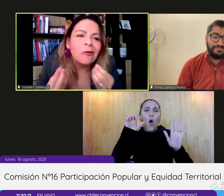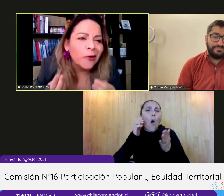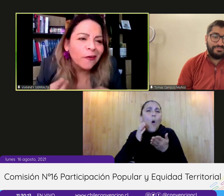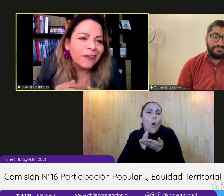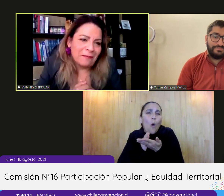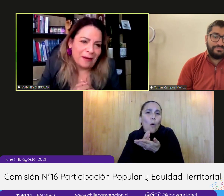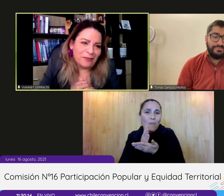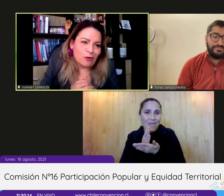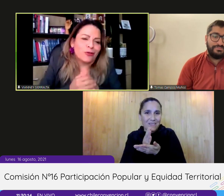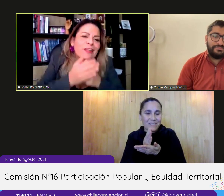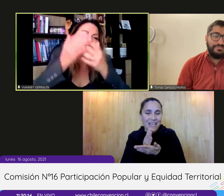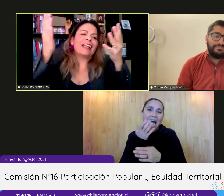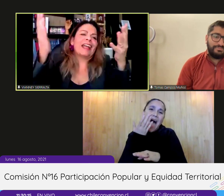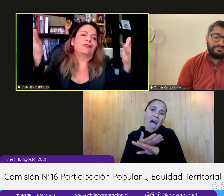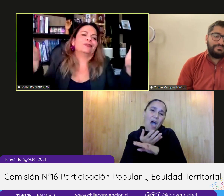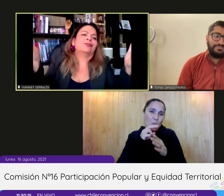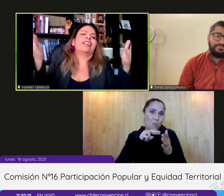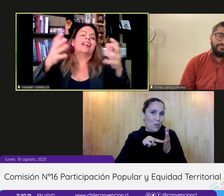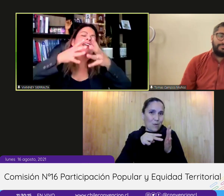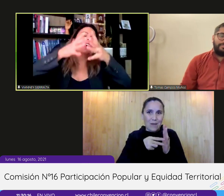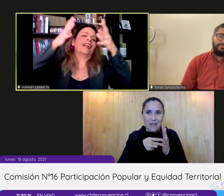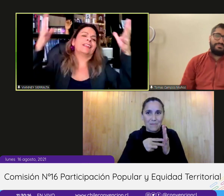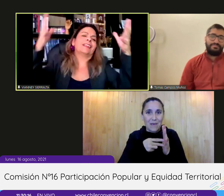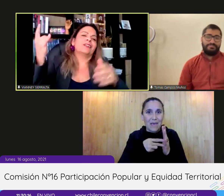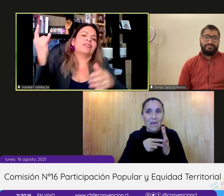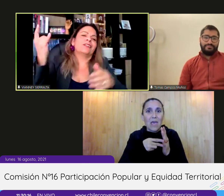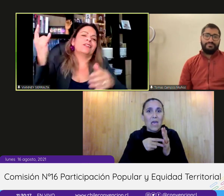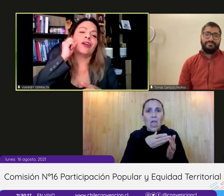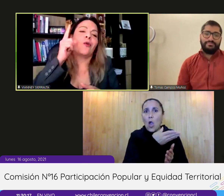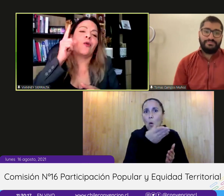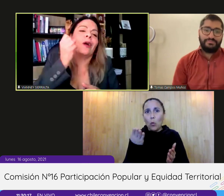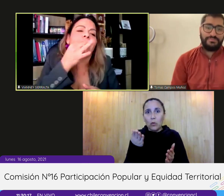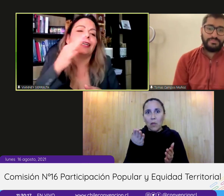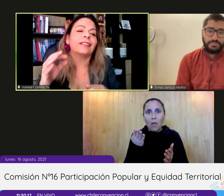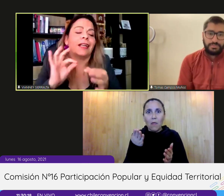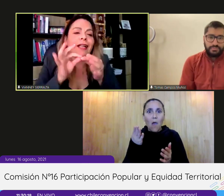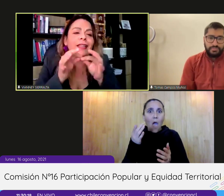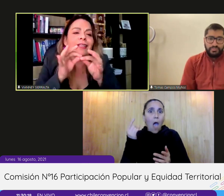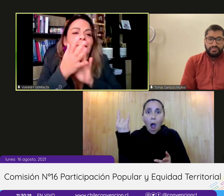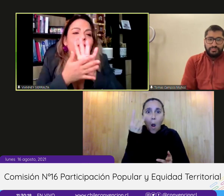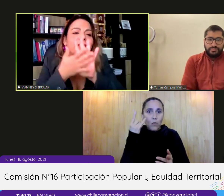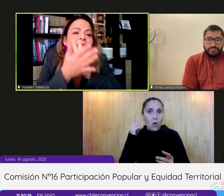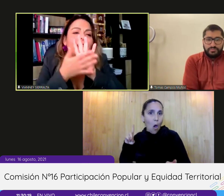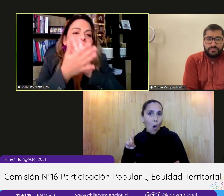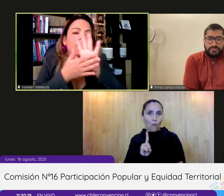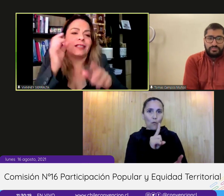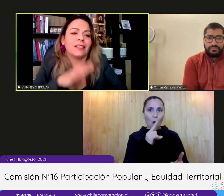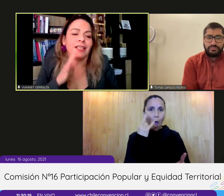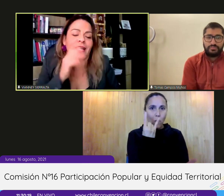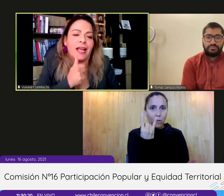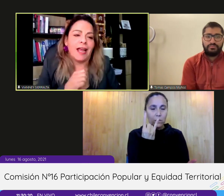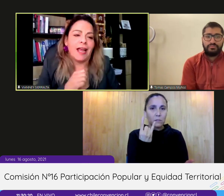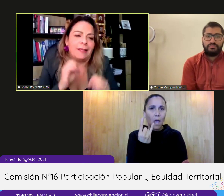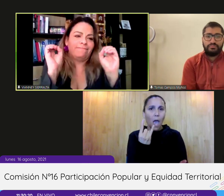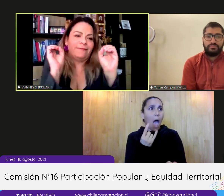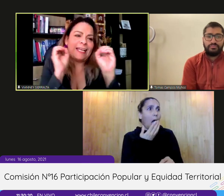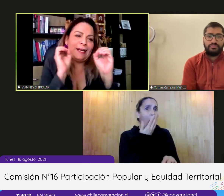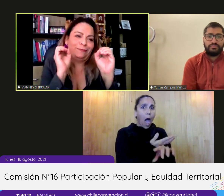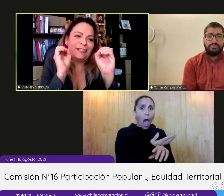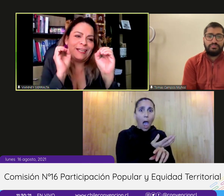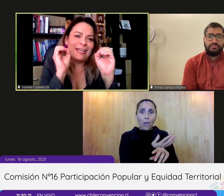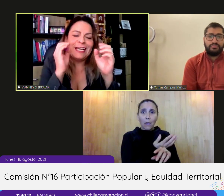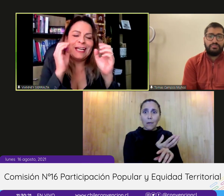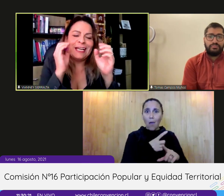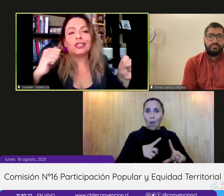el mismo problema. Usted vaya a consultar a las grandes universidades cuántas carreras de intérpretes de lengua de señas chilena hay.